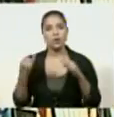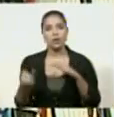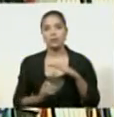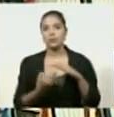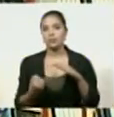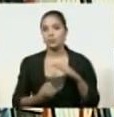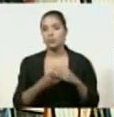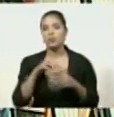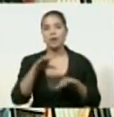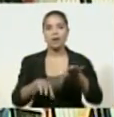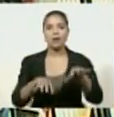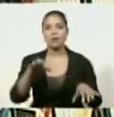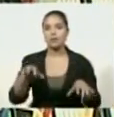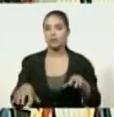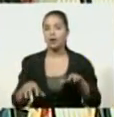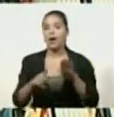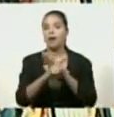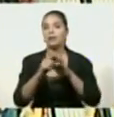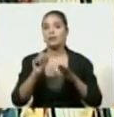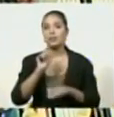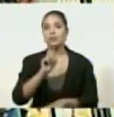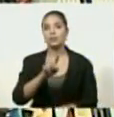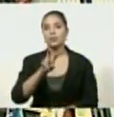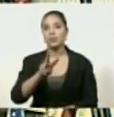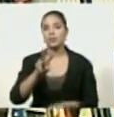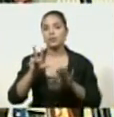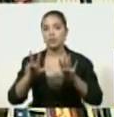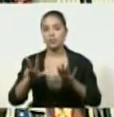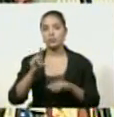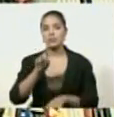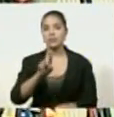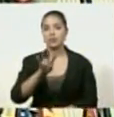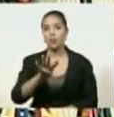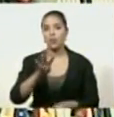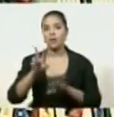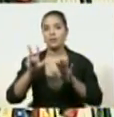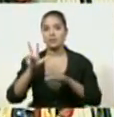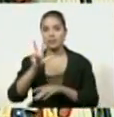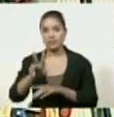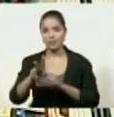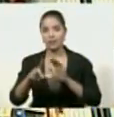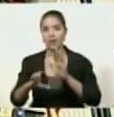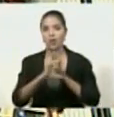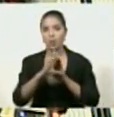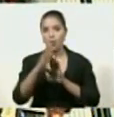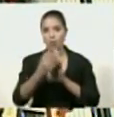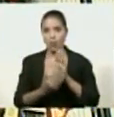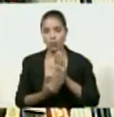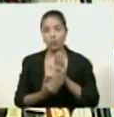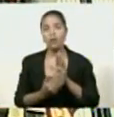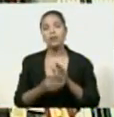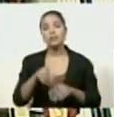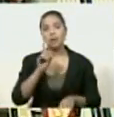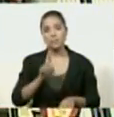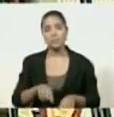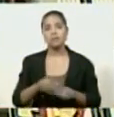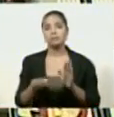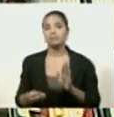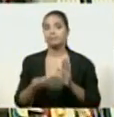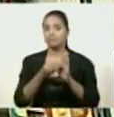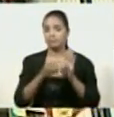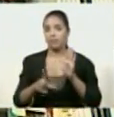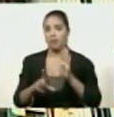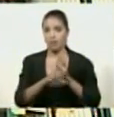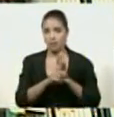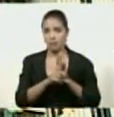los estados, artículos 128 y 143 del Código Penal. Estos delitos también están